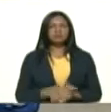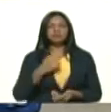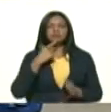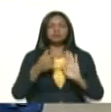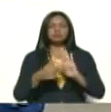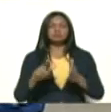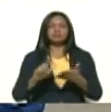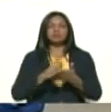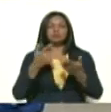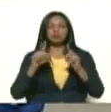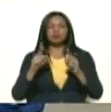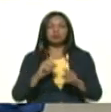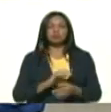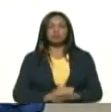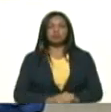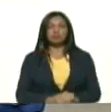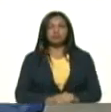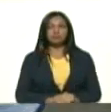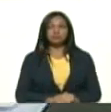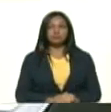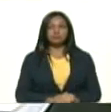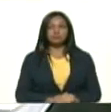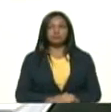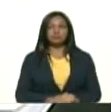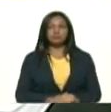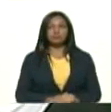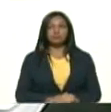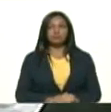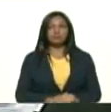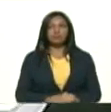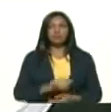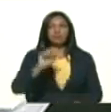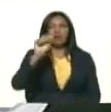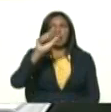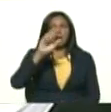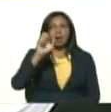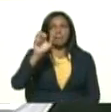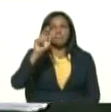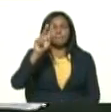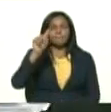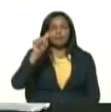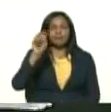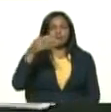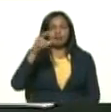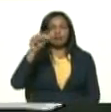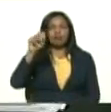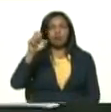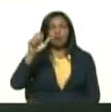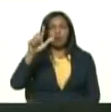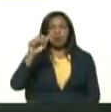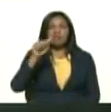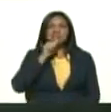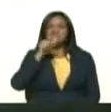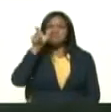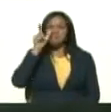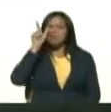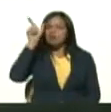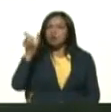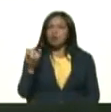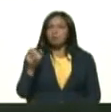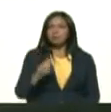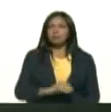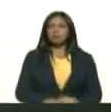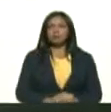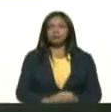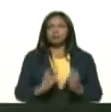libro de Albert Nolan. ¿Quién es este hombre?